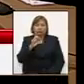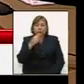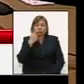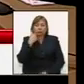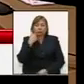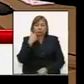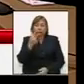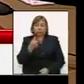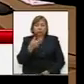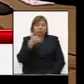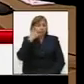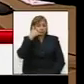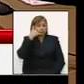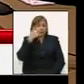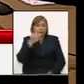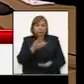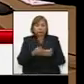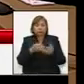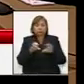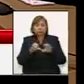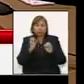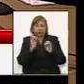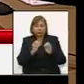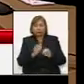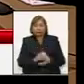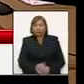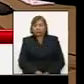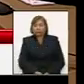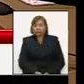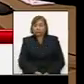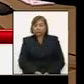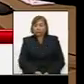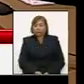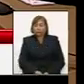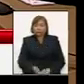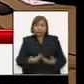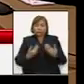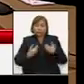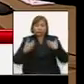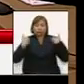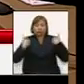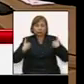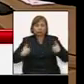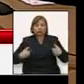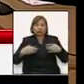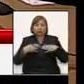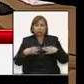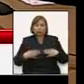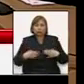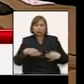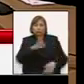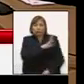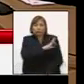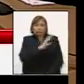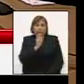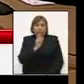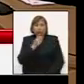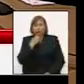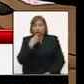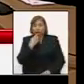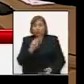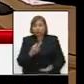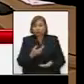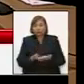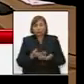comunicó sobre la operación. Los policías tenían chaleco antibalas, pero el fiscal no. Eso es lo que aseguró